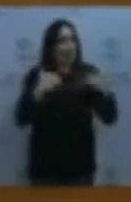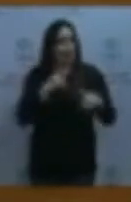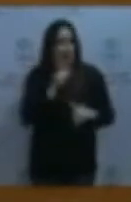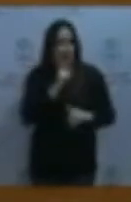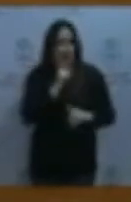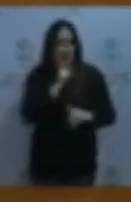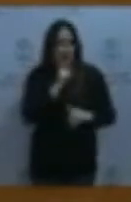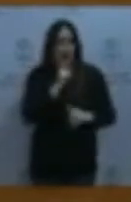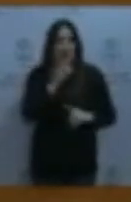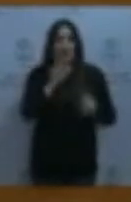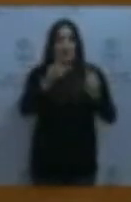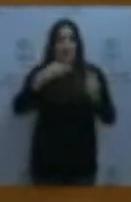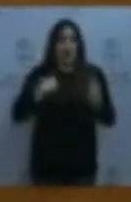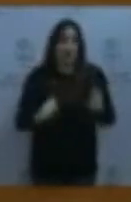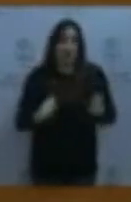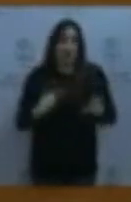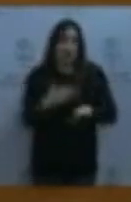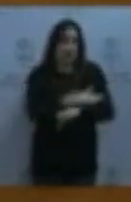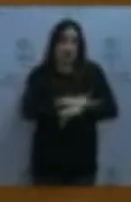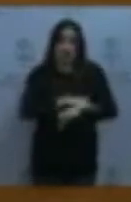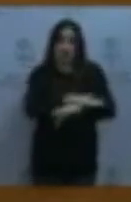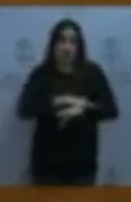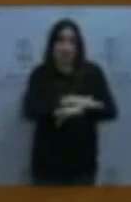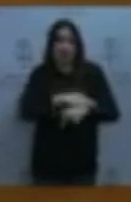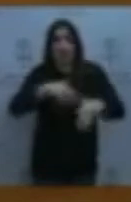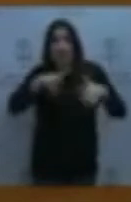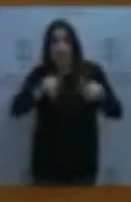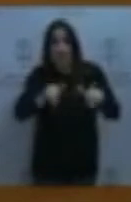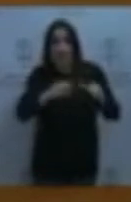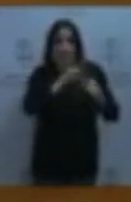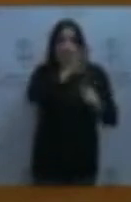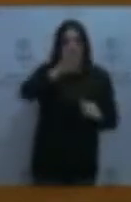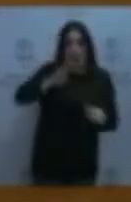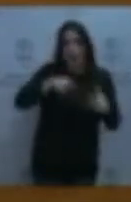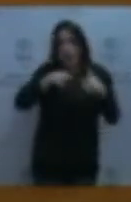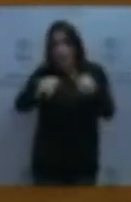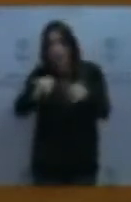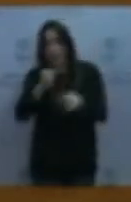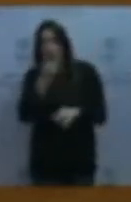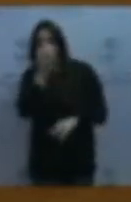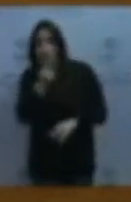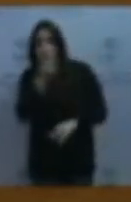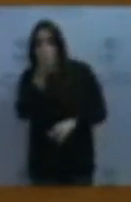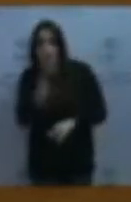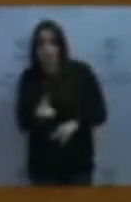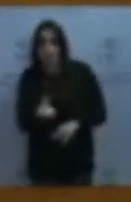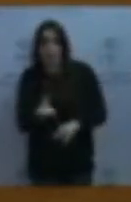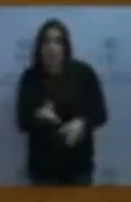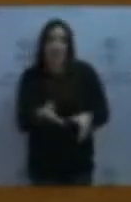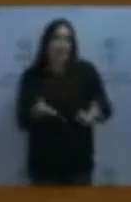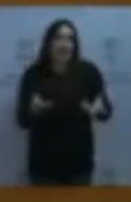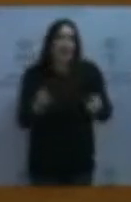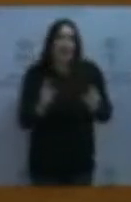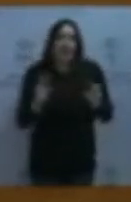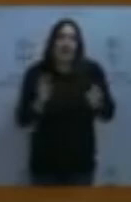Y sobre esto, ninguna administración estatal, ni del Partido Popular ni del Partido Socialista, dio información clara a